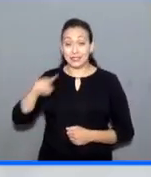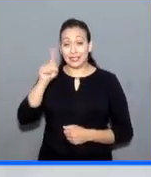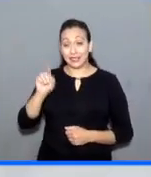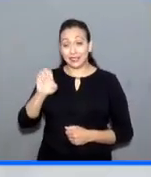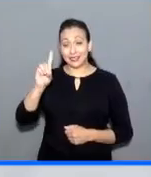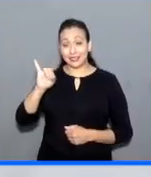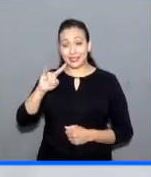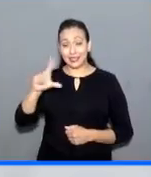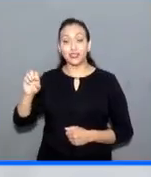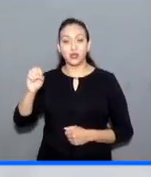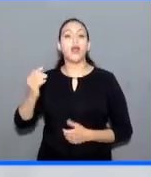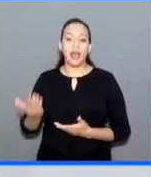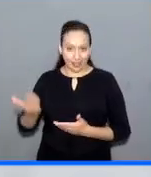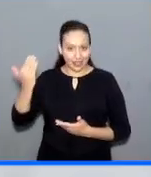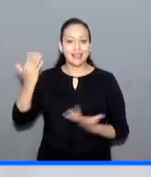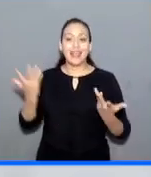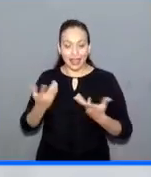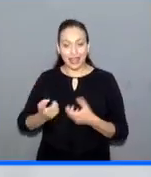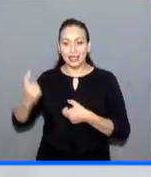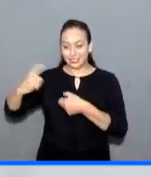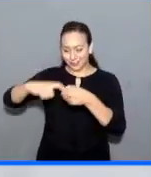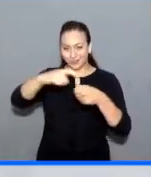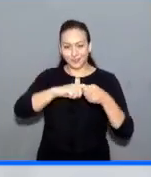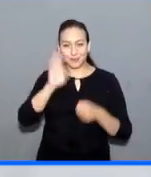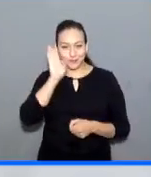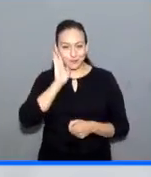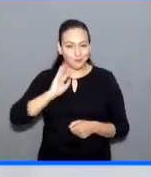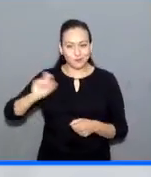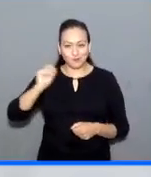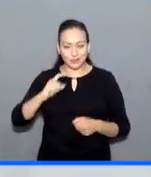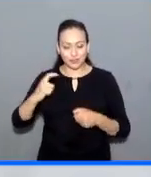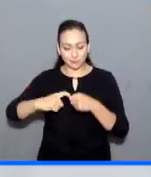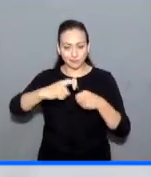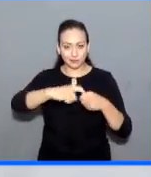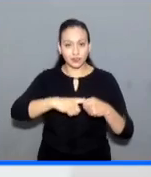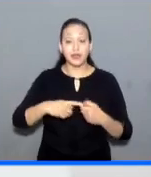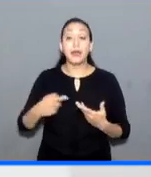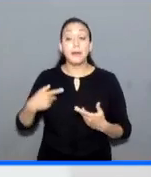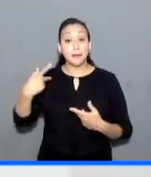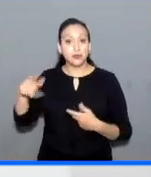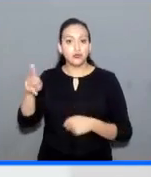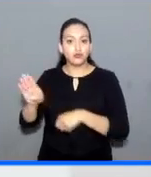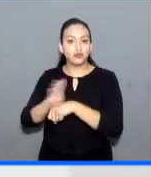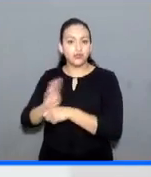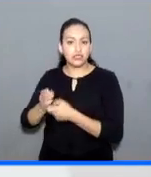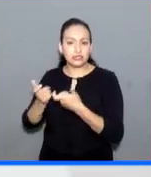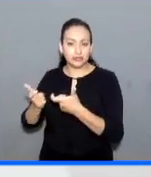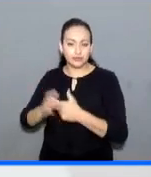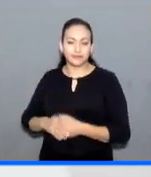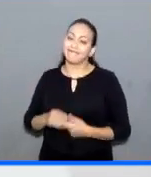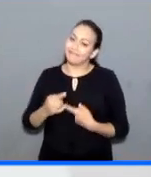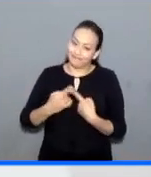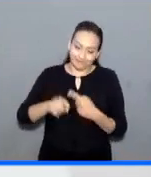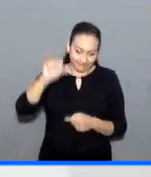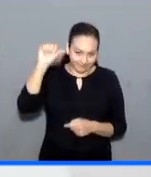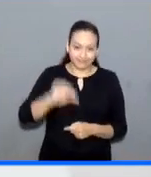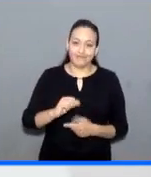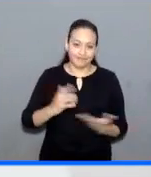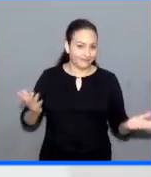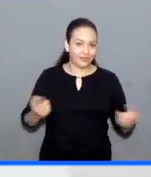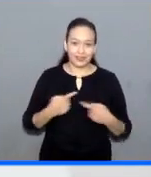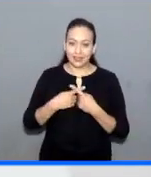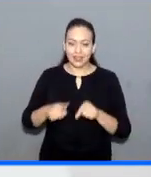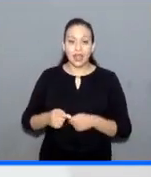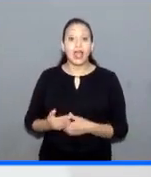de la Corte en su beneficio, situación totalmente contraria a lo que ocurre en la actualidad, aunque advirtió que las personas